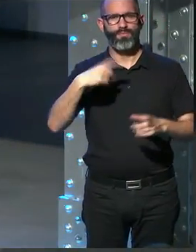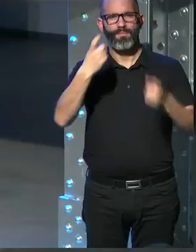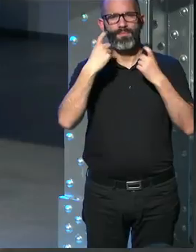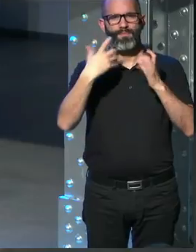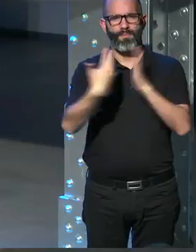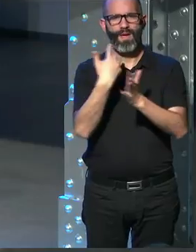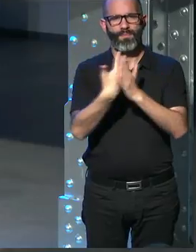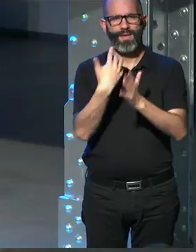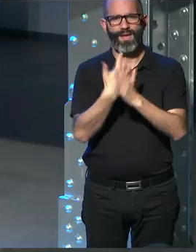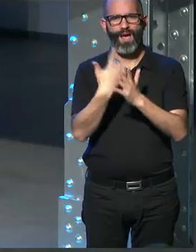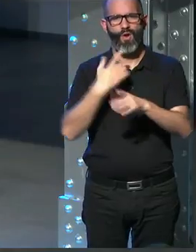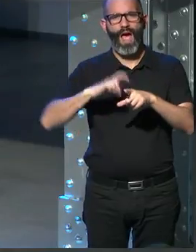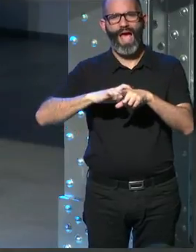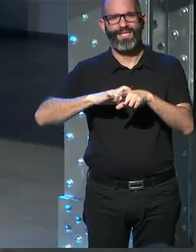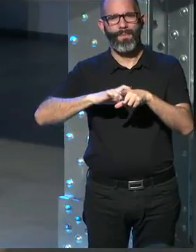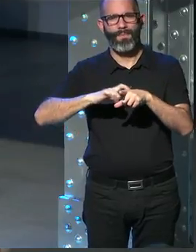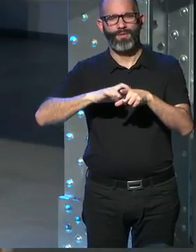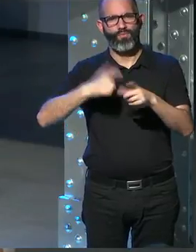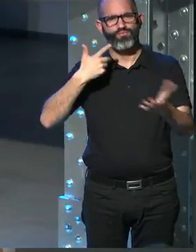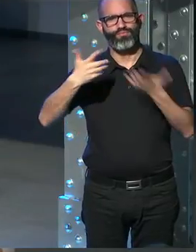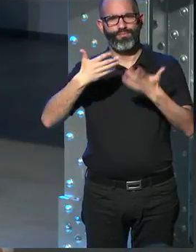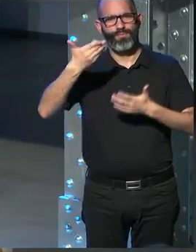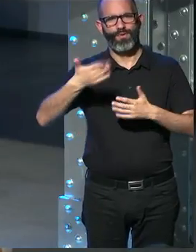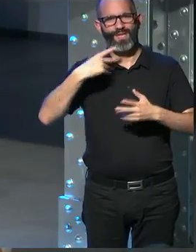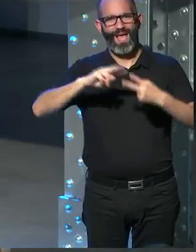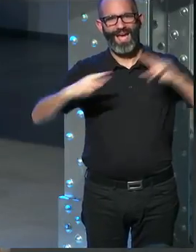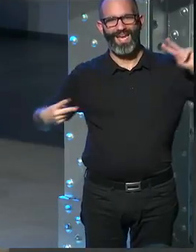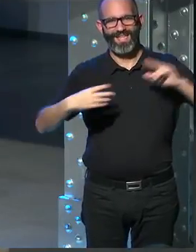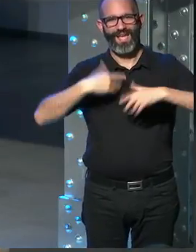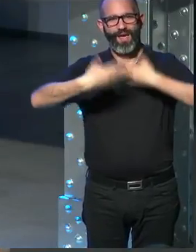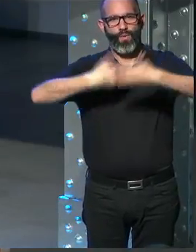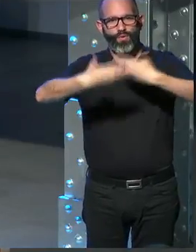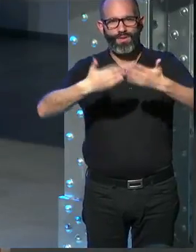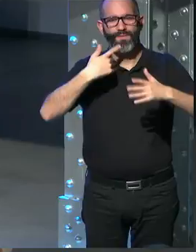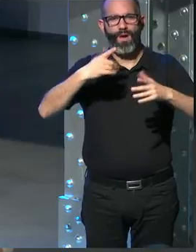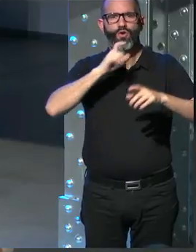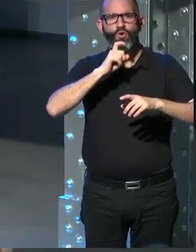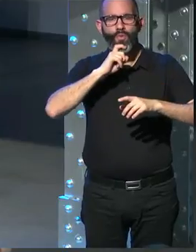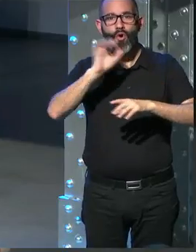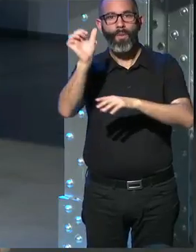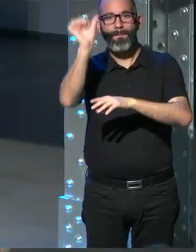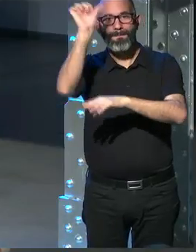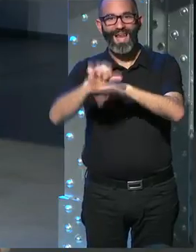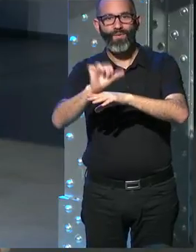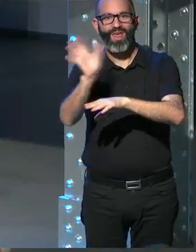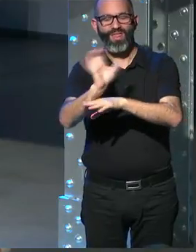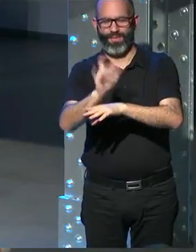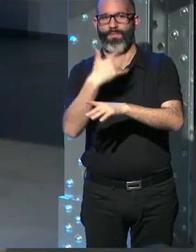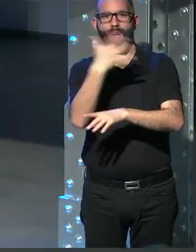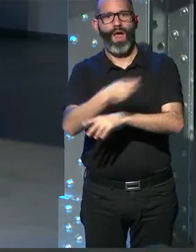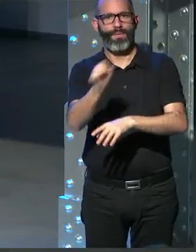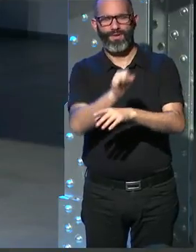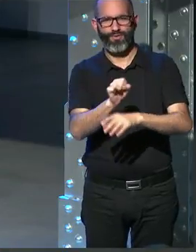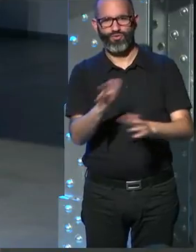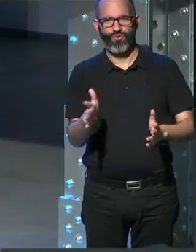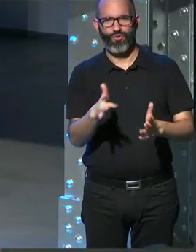explicaron aspectos muy relevantes de genética evolutiva con películas de cine. Y era maravilloso. La